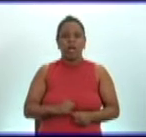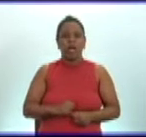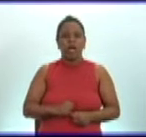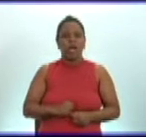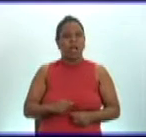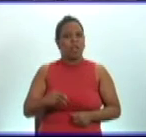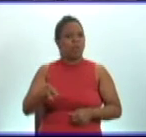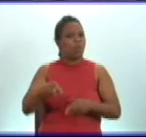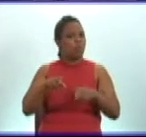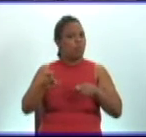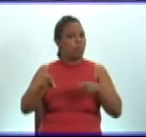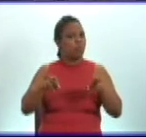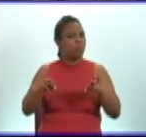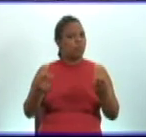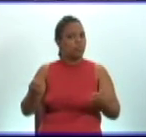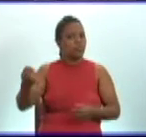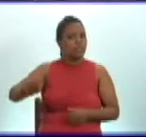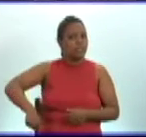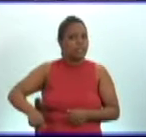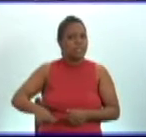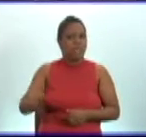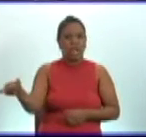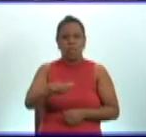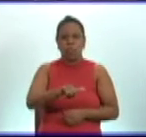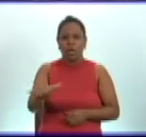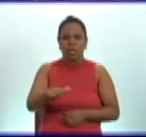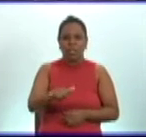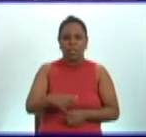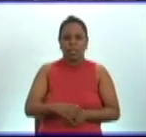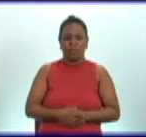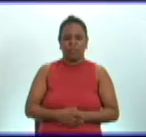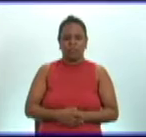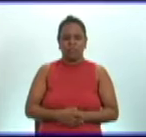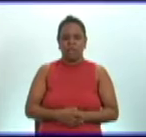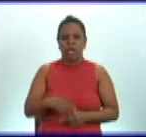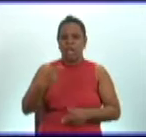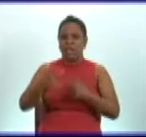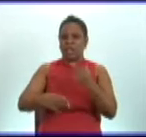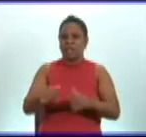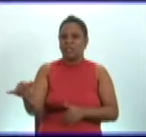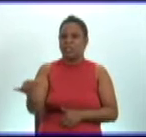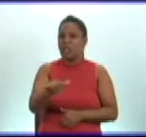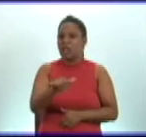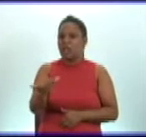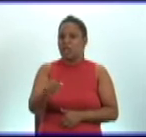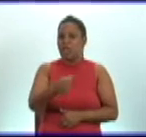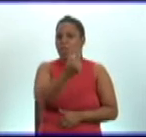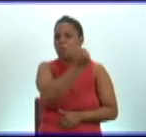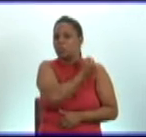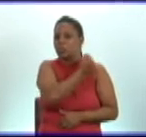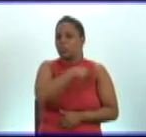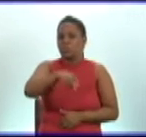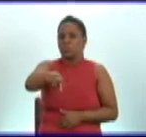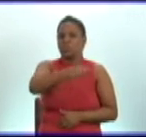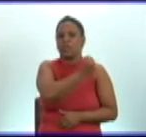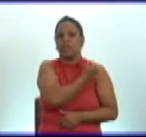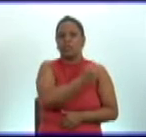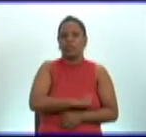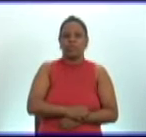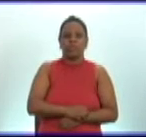la equidad de que está revestido. Hay que hacer justicia. ¡Traidor! ¡Silencio!